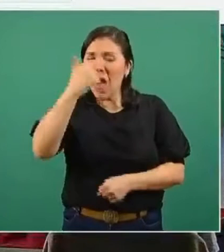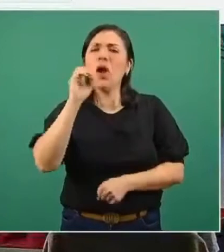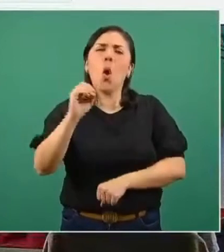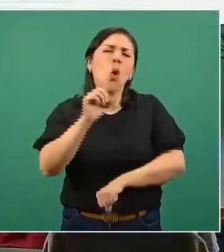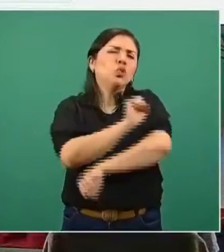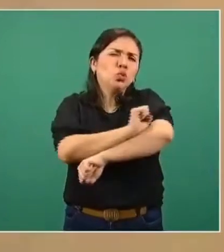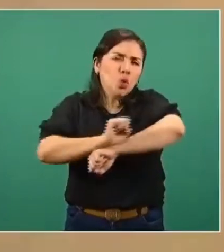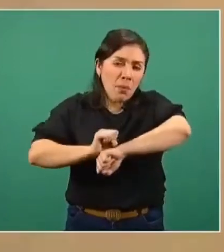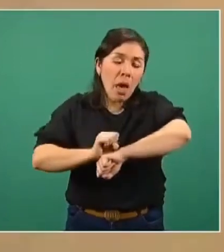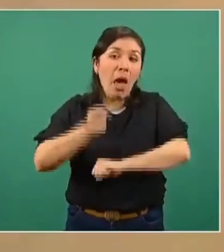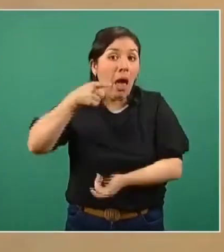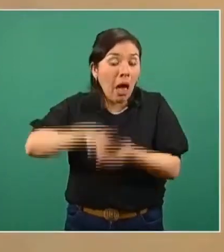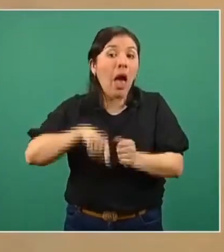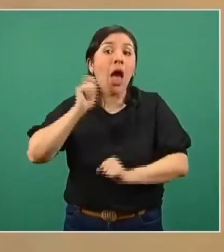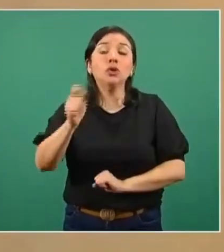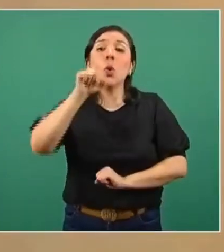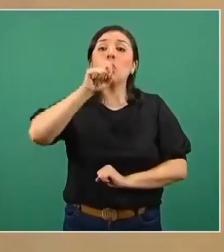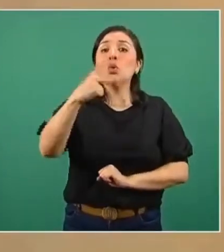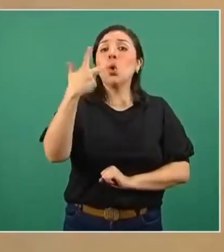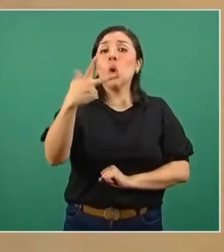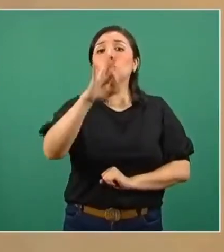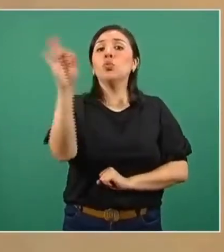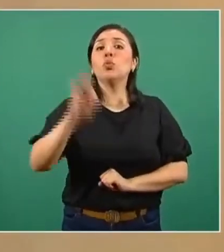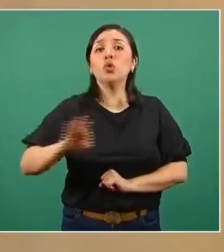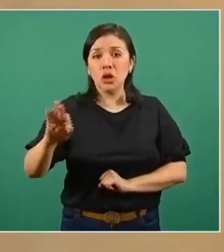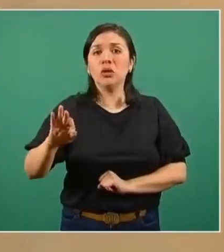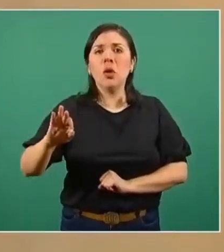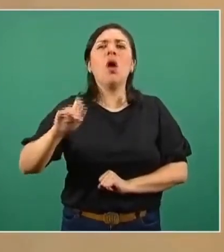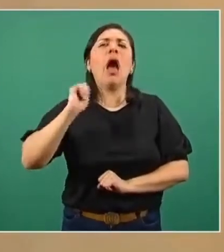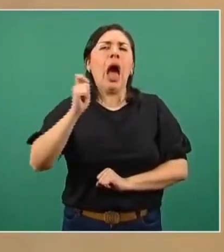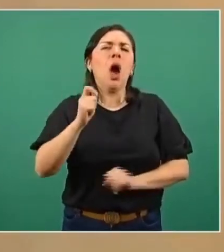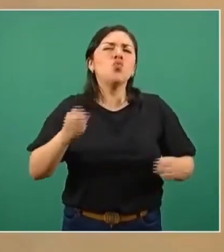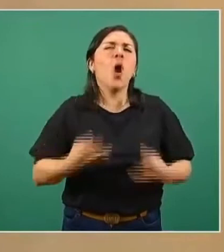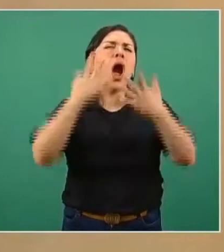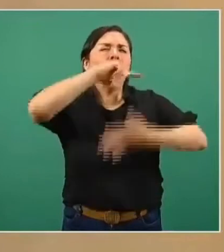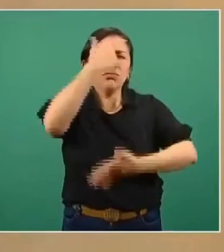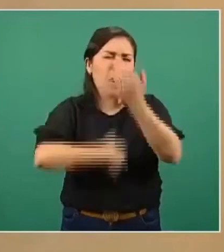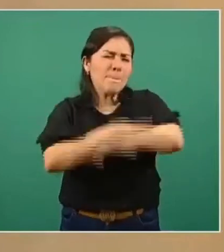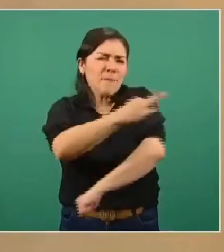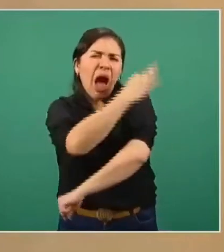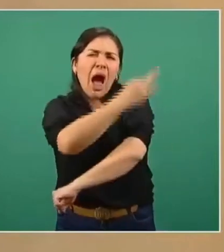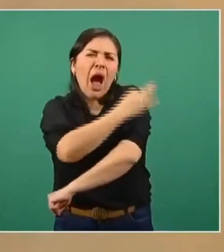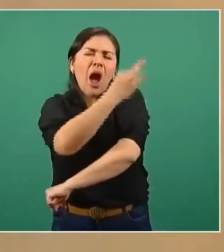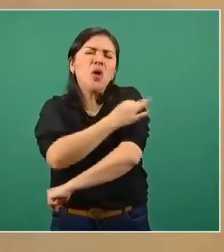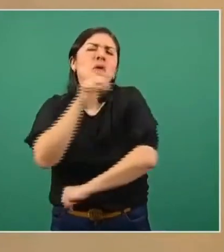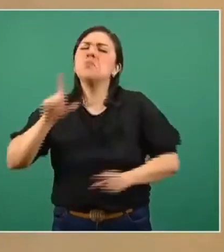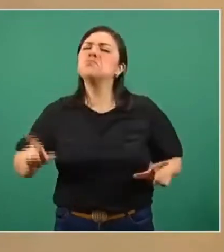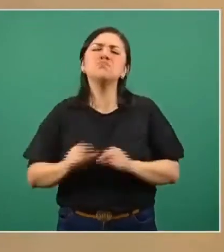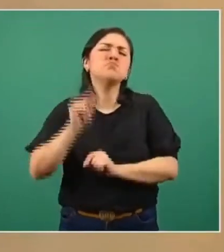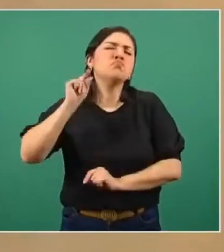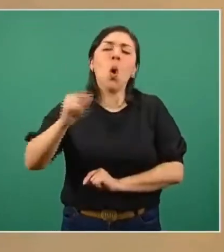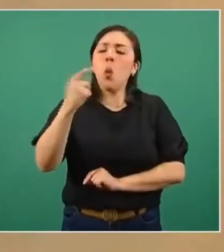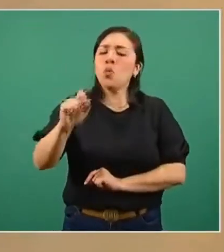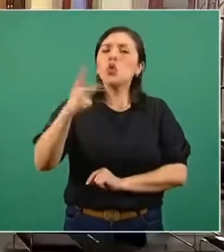grave, representan el 0.8% de todas las dosis aplicadas al momento en